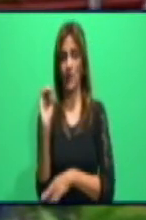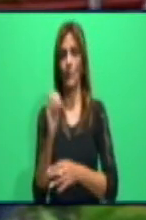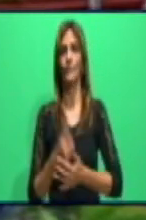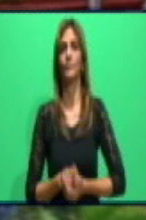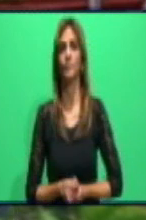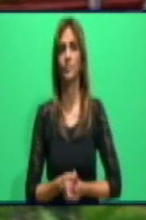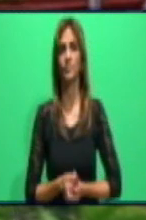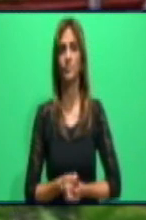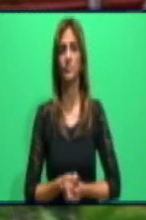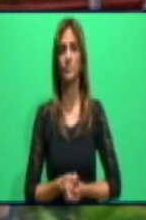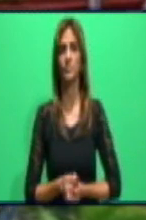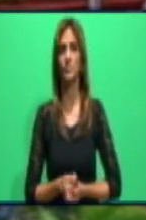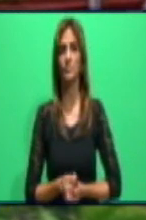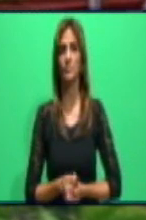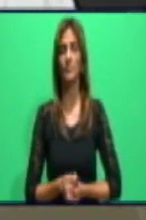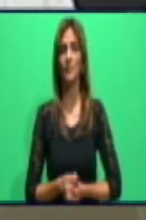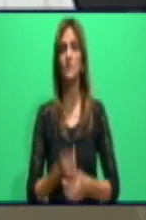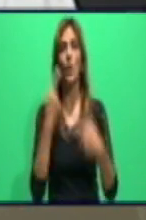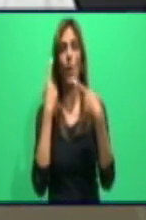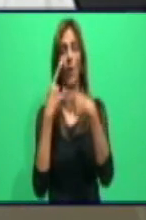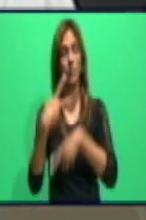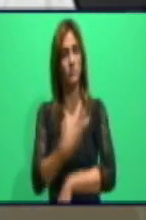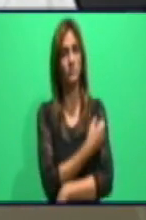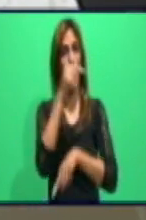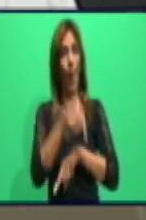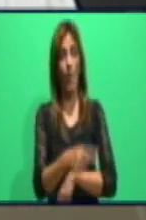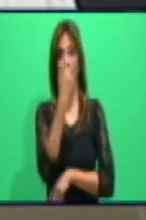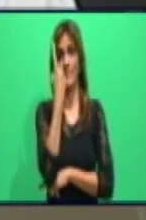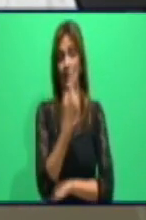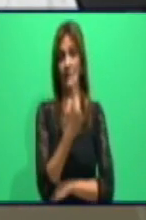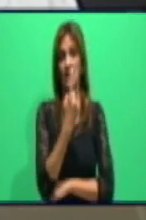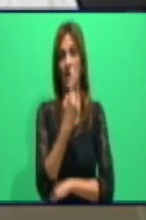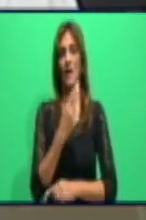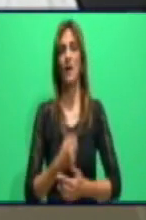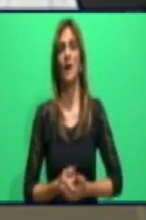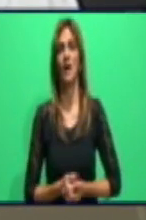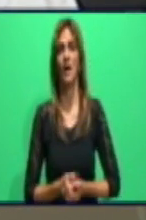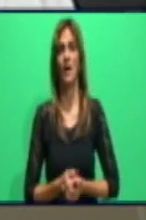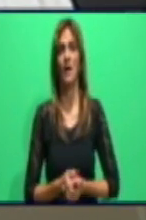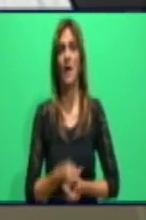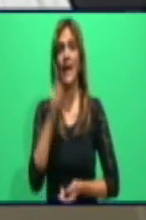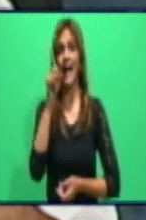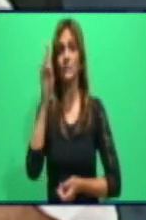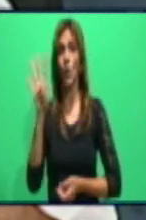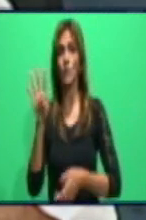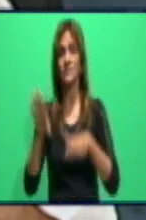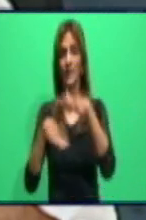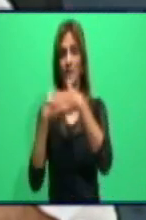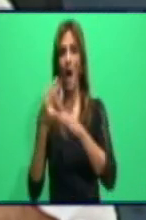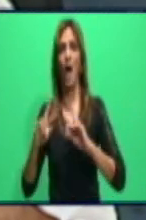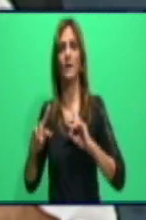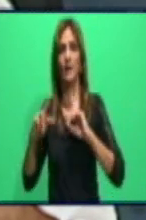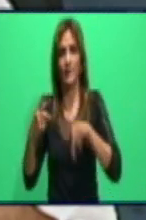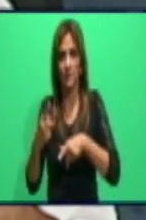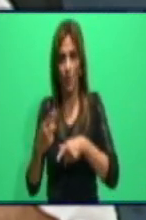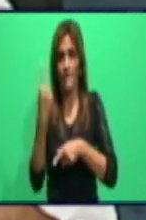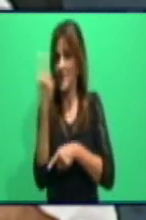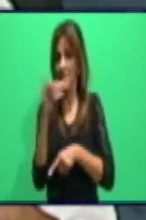y consta de otras dosis y hoy es el día cero y a los catorce días se repite la dosis y otras